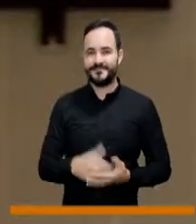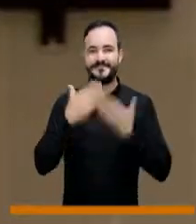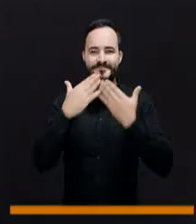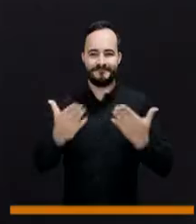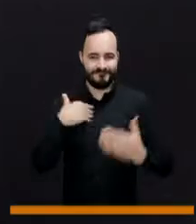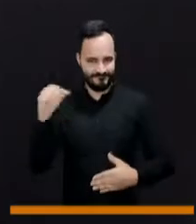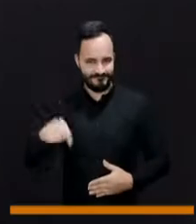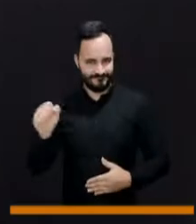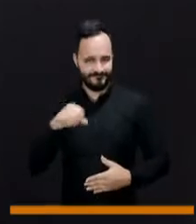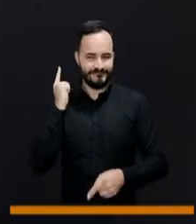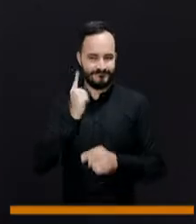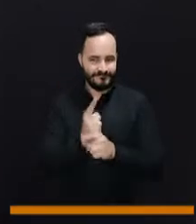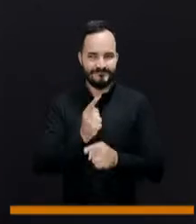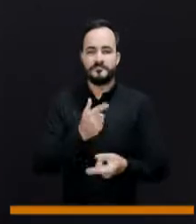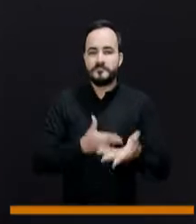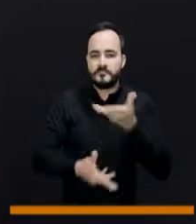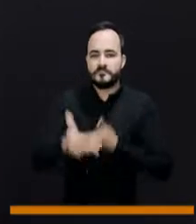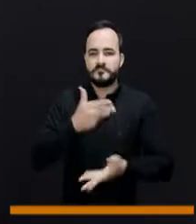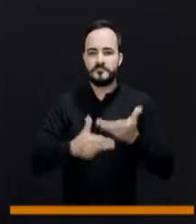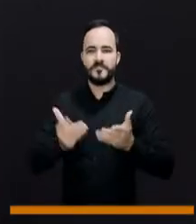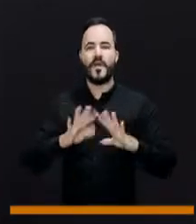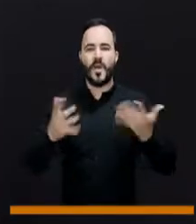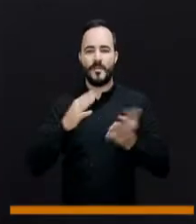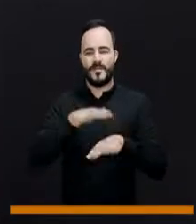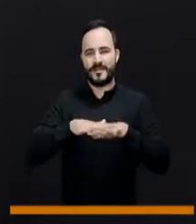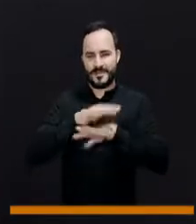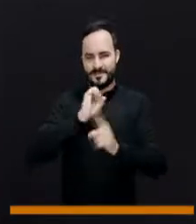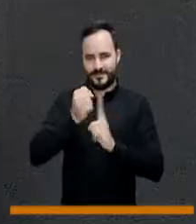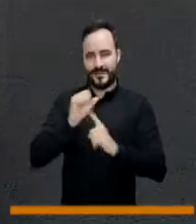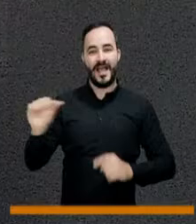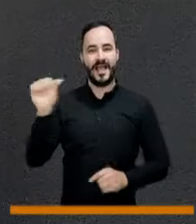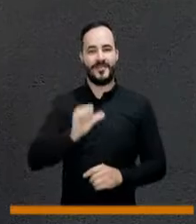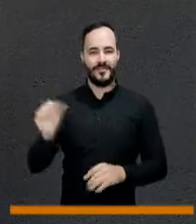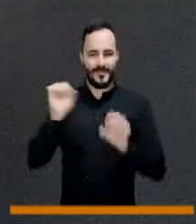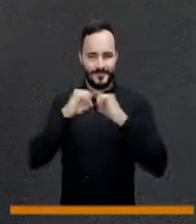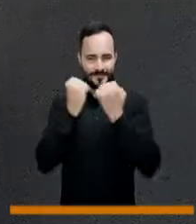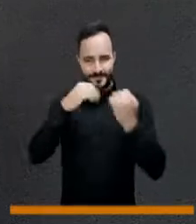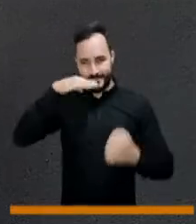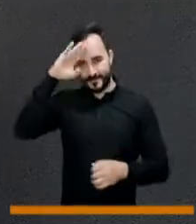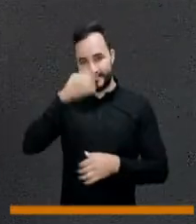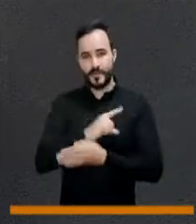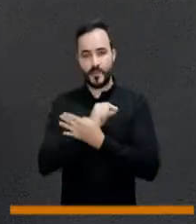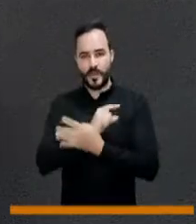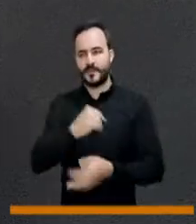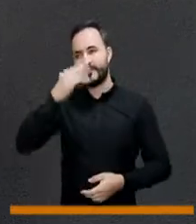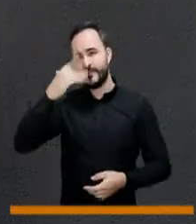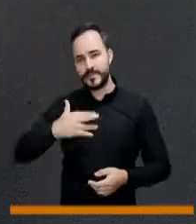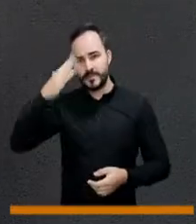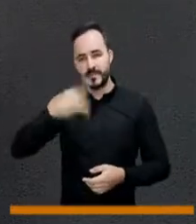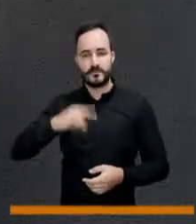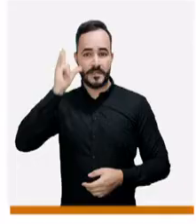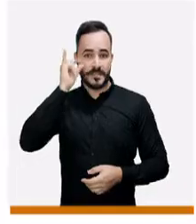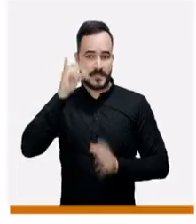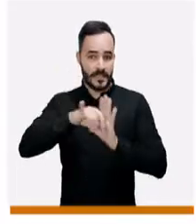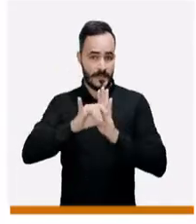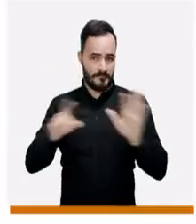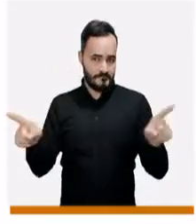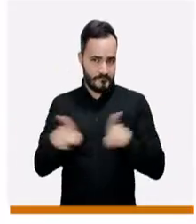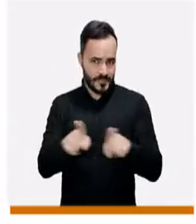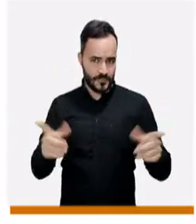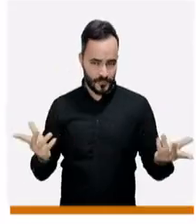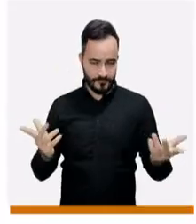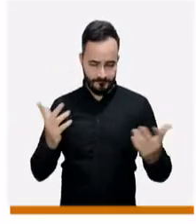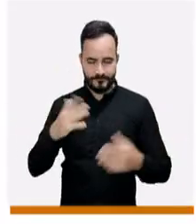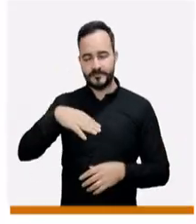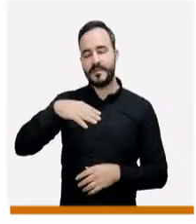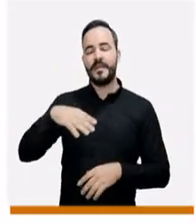Gente. Katherine, aquí estamos recibiendo la participación de nuestros televidentes a través de las redes sociales, arroba Consejo Medellín en Twitter,